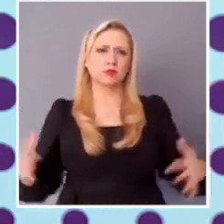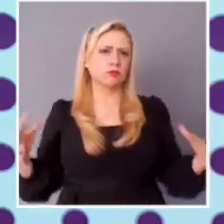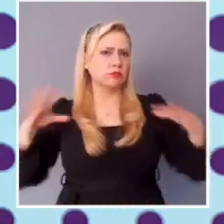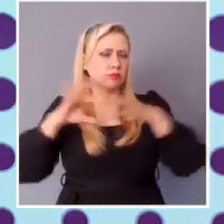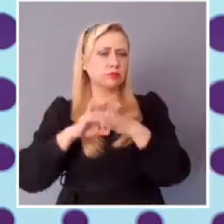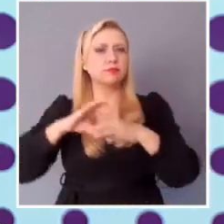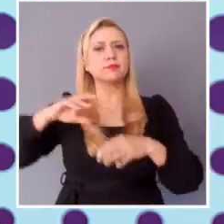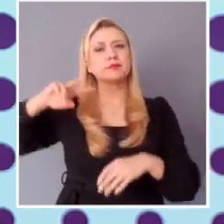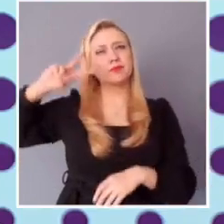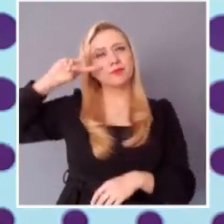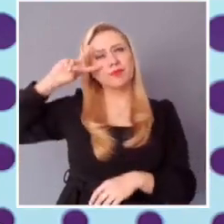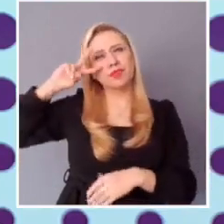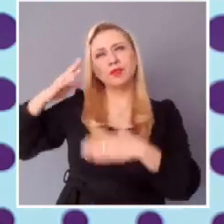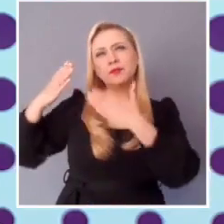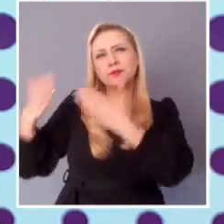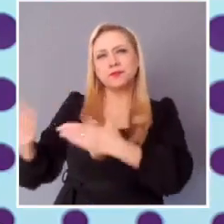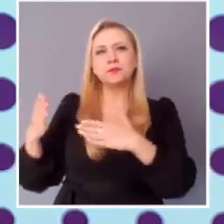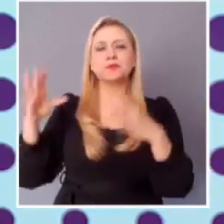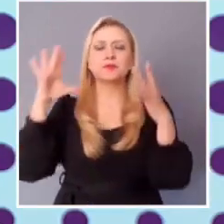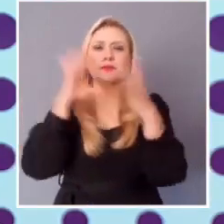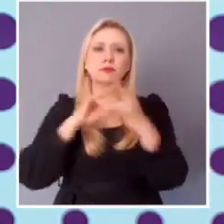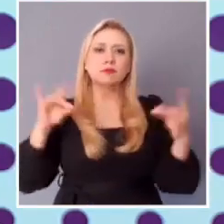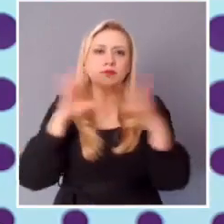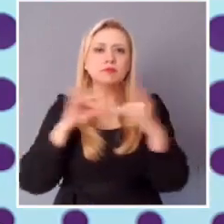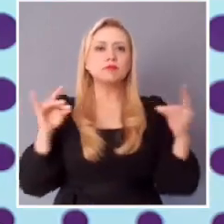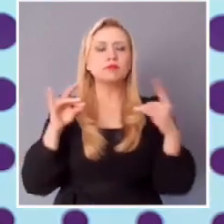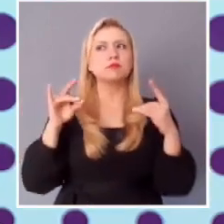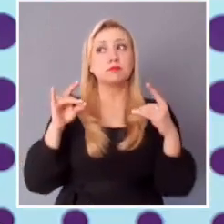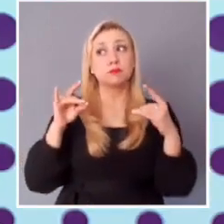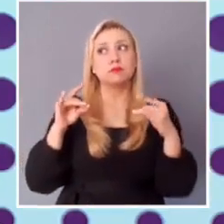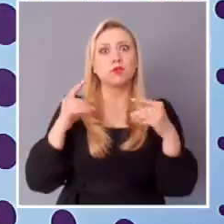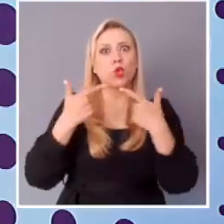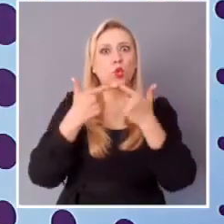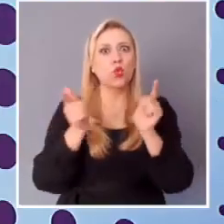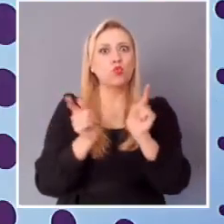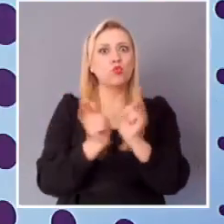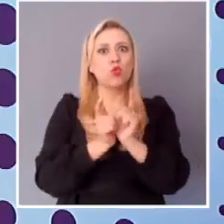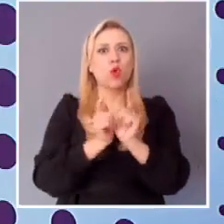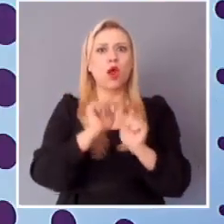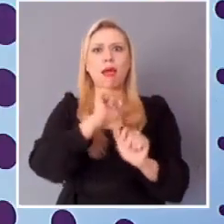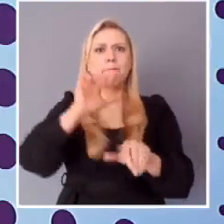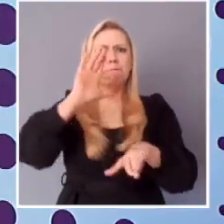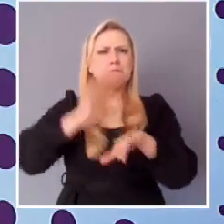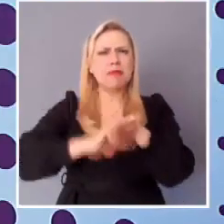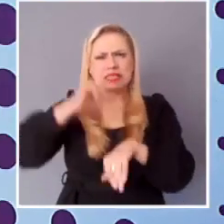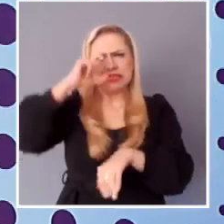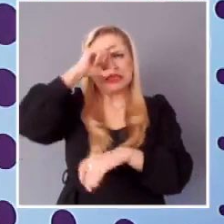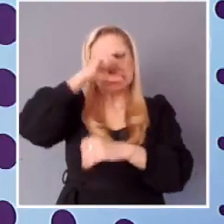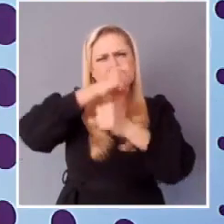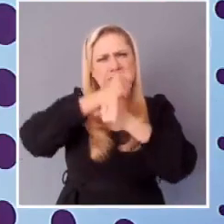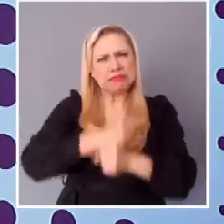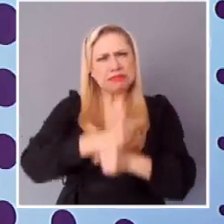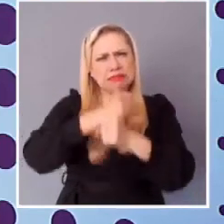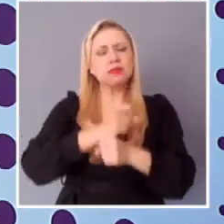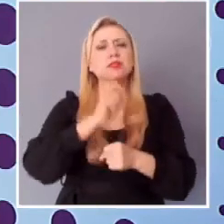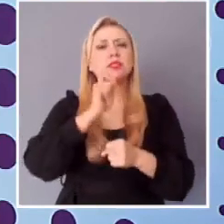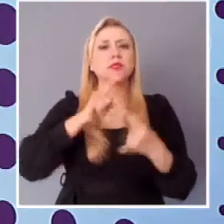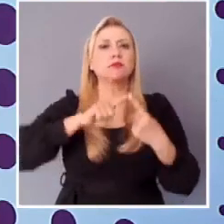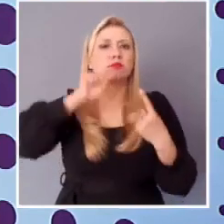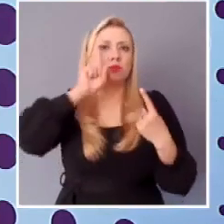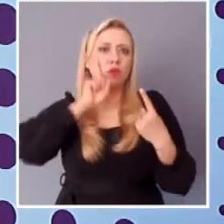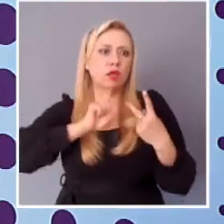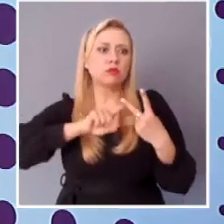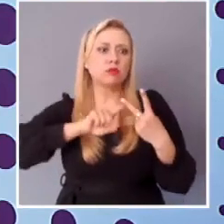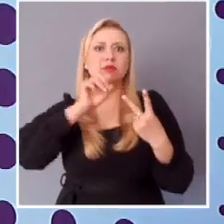conversación contigo. Empezamos a hablar de interseccionalidad, empezamos a hablar de grupos en situación de vulnerabilidad. No hemos hablado de pandemia, pero es un tema